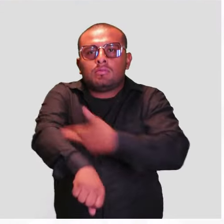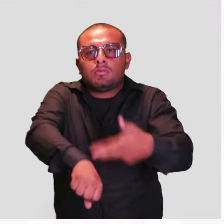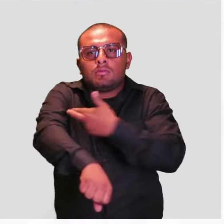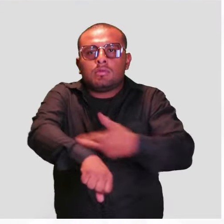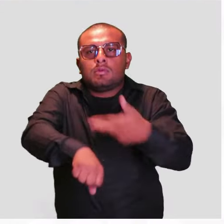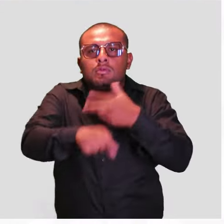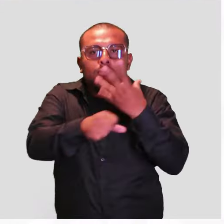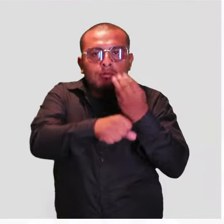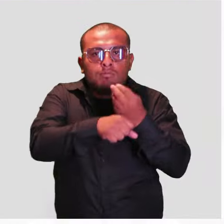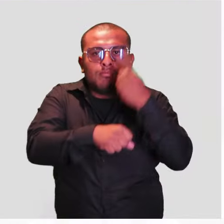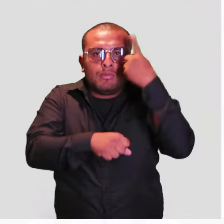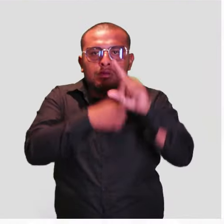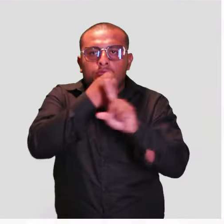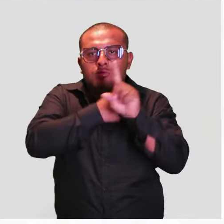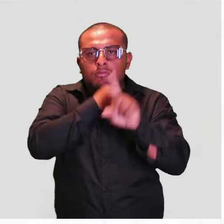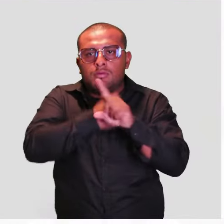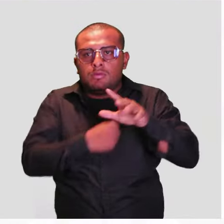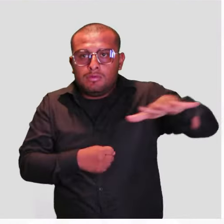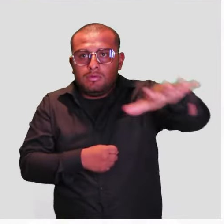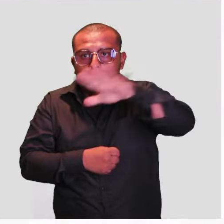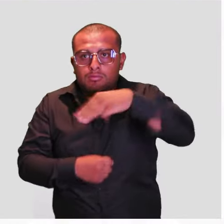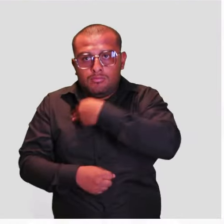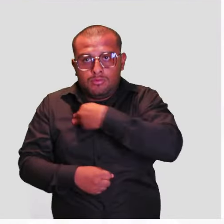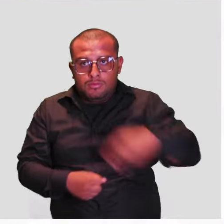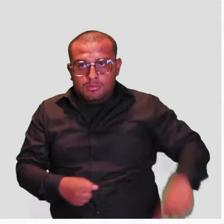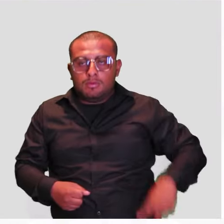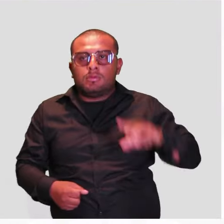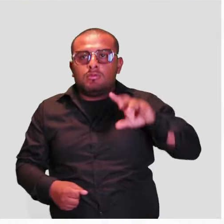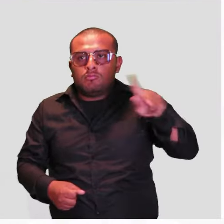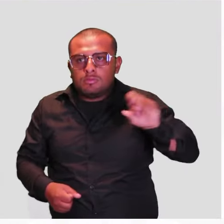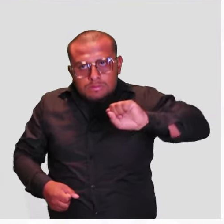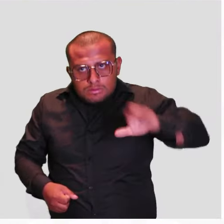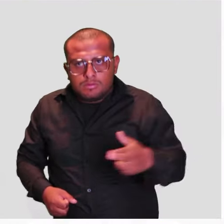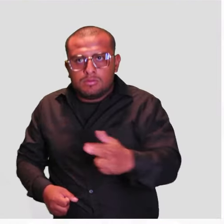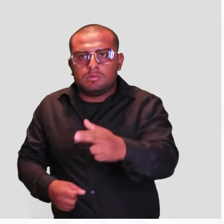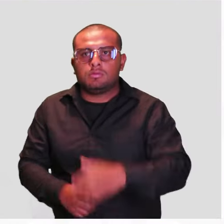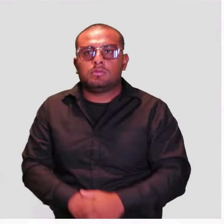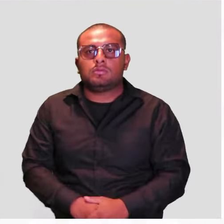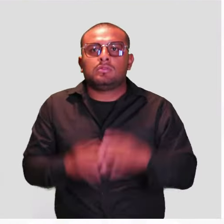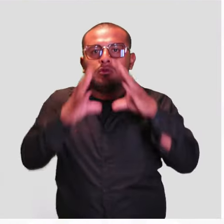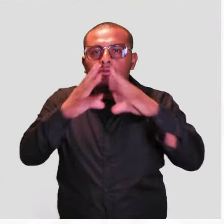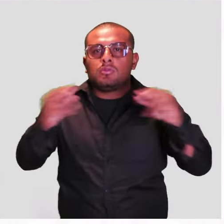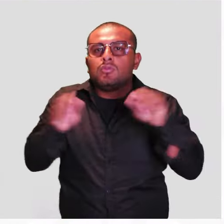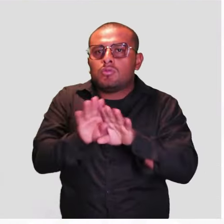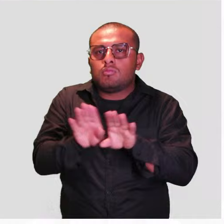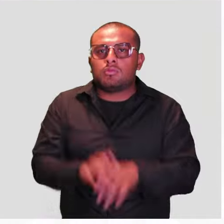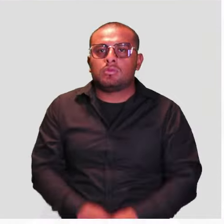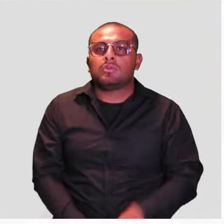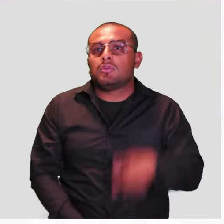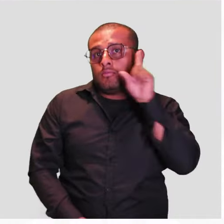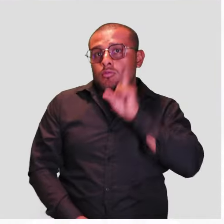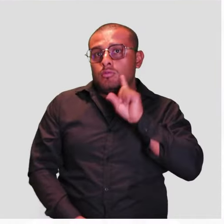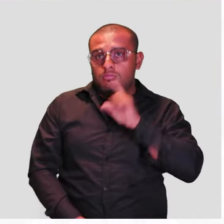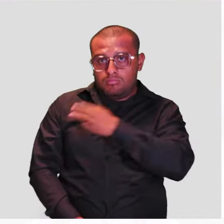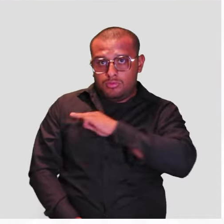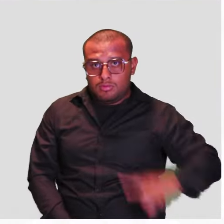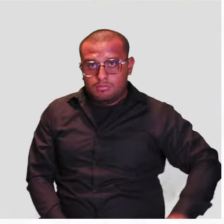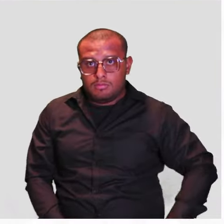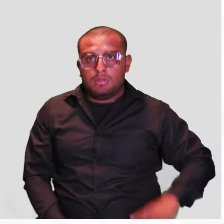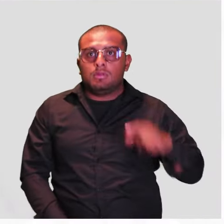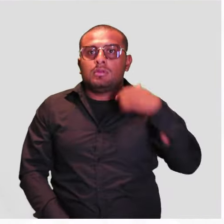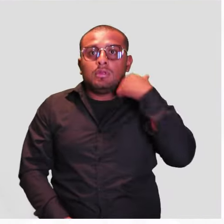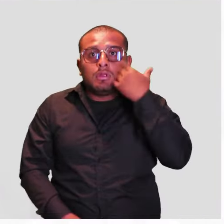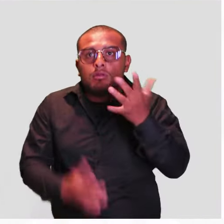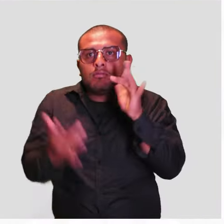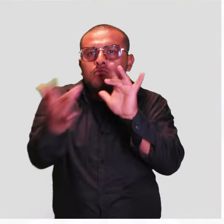Juan del Río? Adelante, candidata. Seré una presidenta municipal que tendrá comunicación directa y permanente con toda la